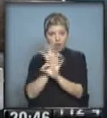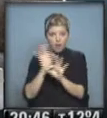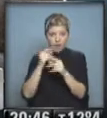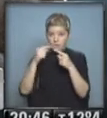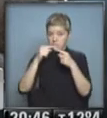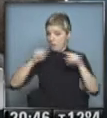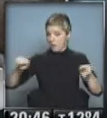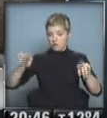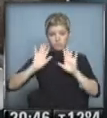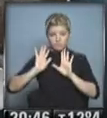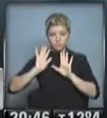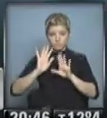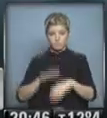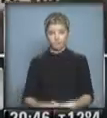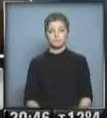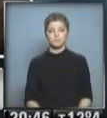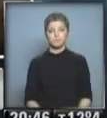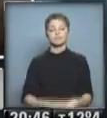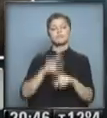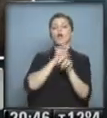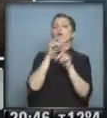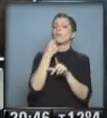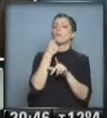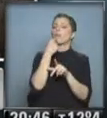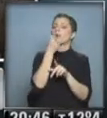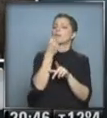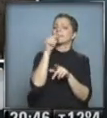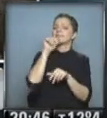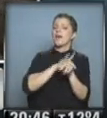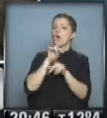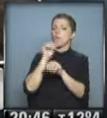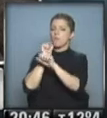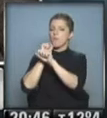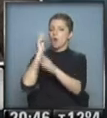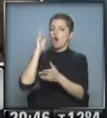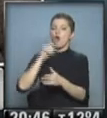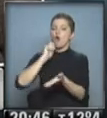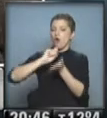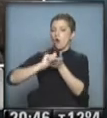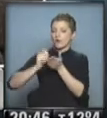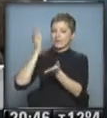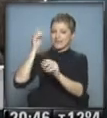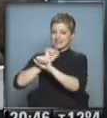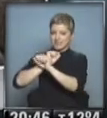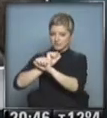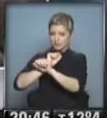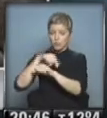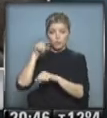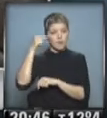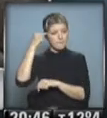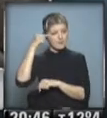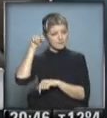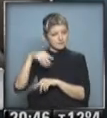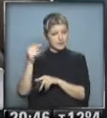de vinculada a los mismos trascendió que hay órdenes de detención vinculadas con la causa usted sospecha que dice o puede ser una